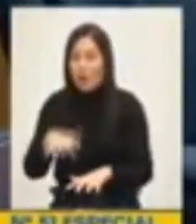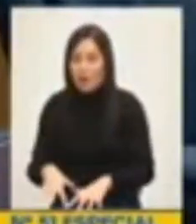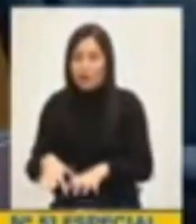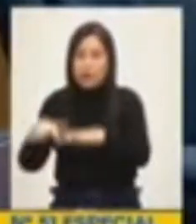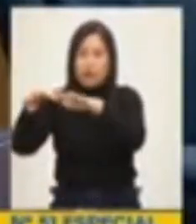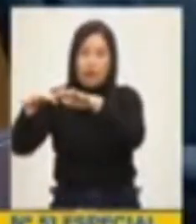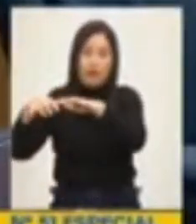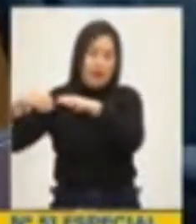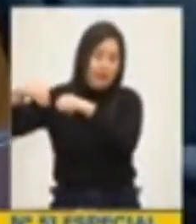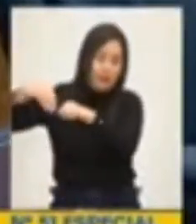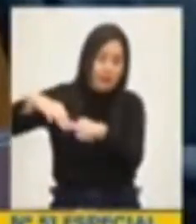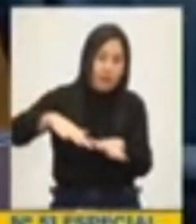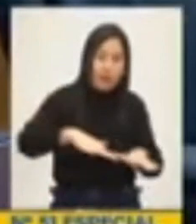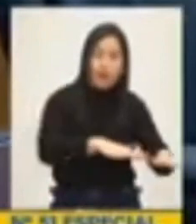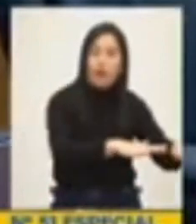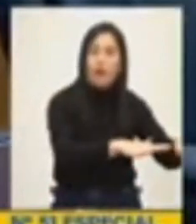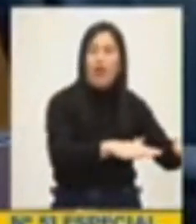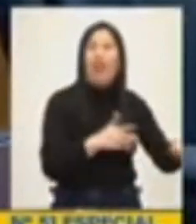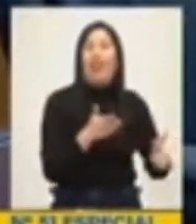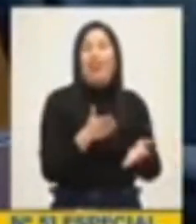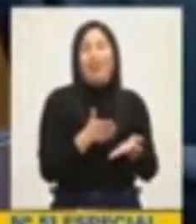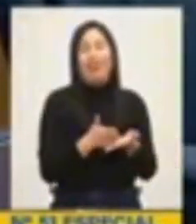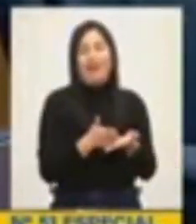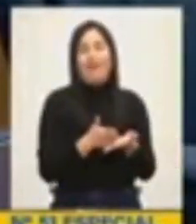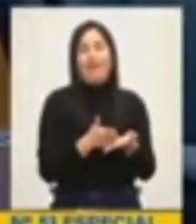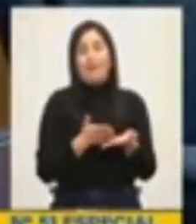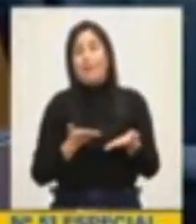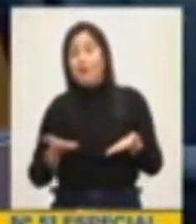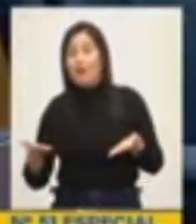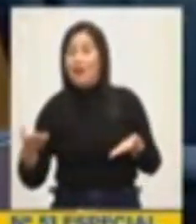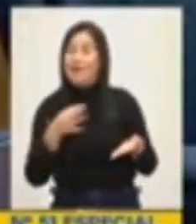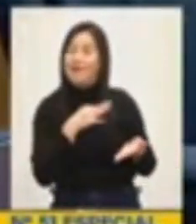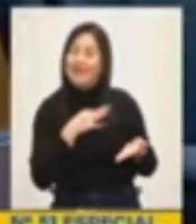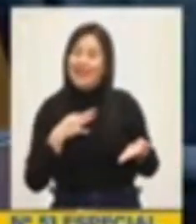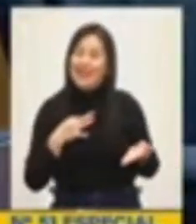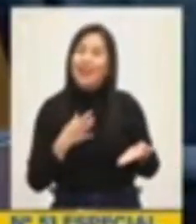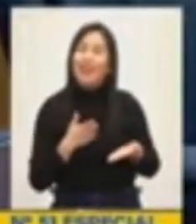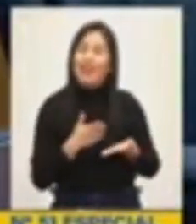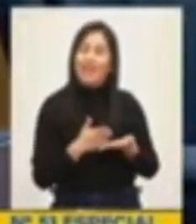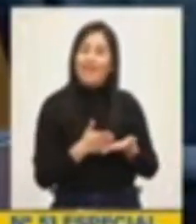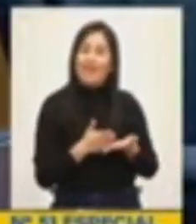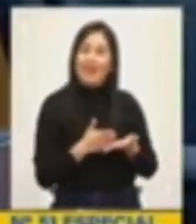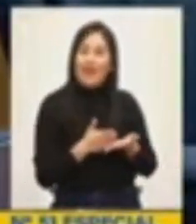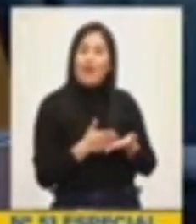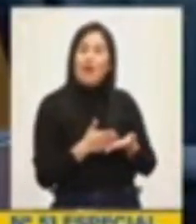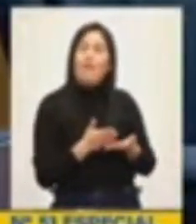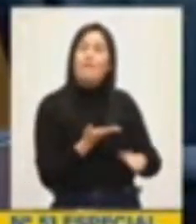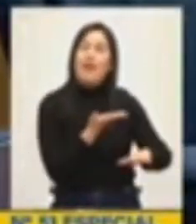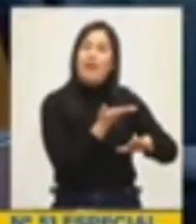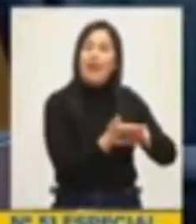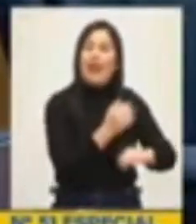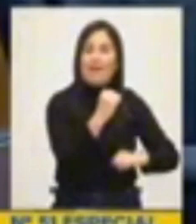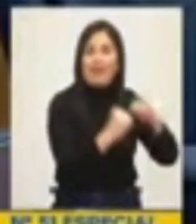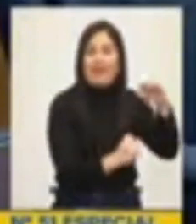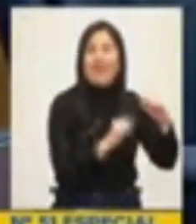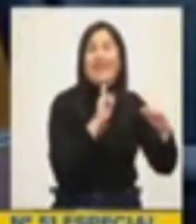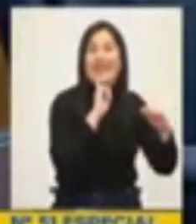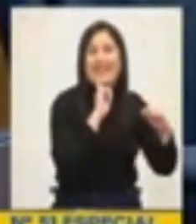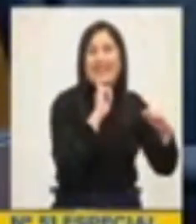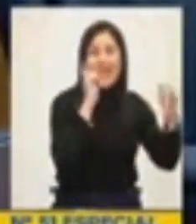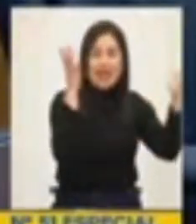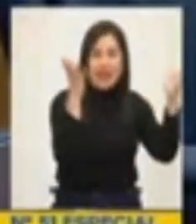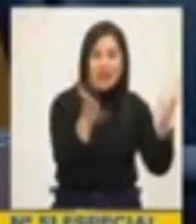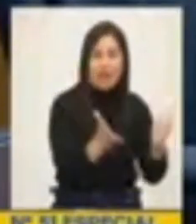paso, hay que apretar, presidente, por su intermedio al ministro, a aquellas empresas que tienen embalse y que se tardaron en